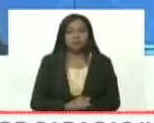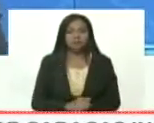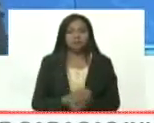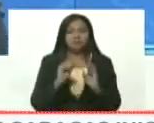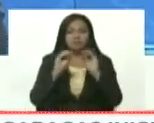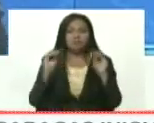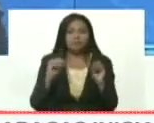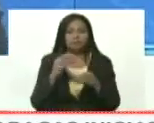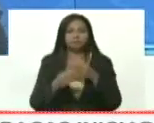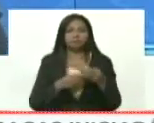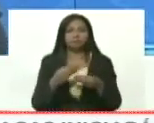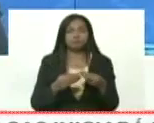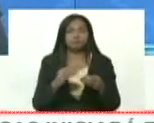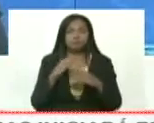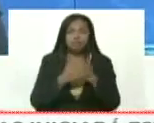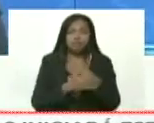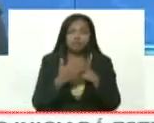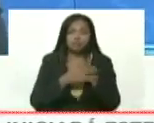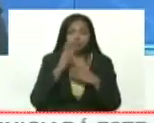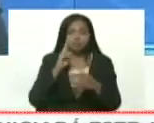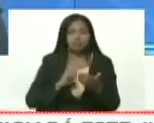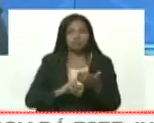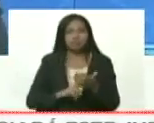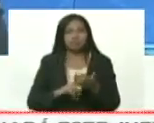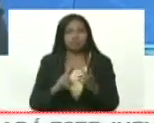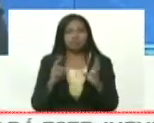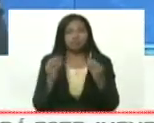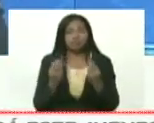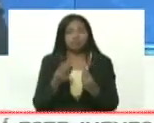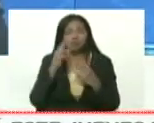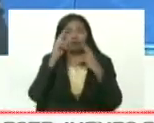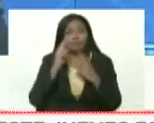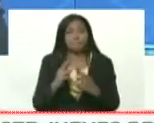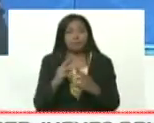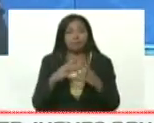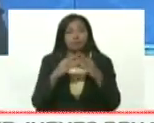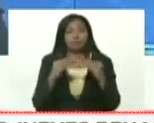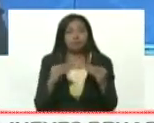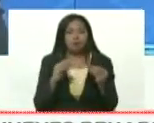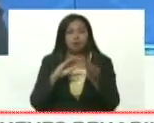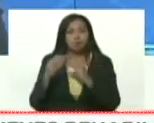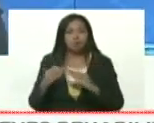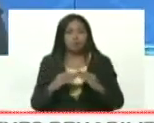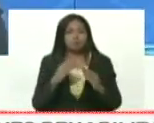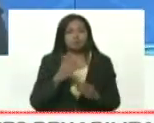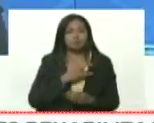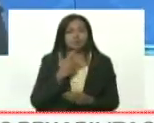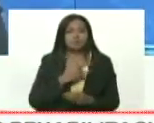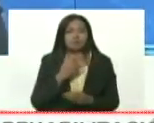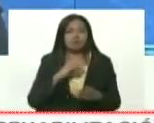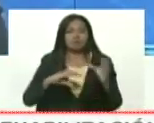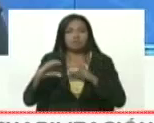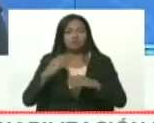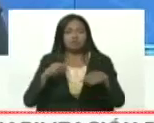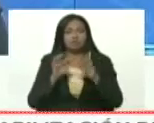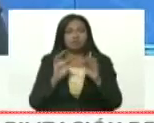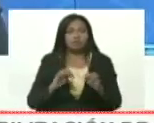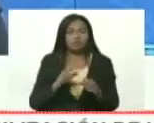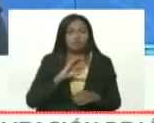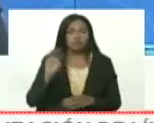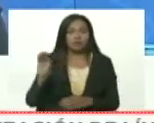llamado cariñoso y muy respetuoso a toda la comunidad universitaria y científica del